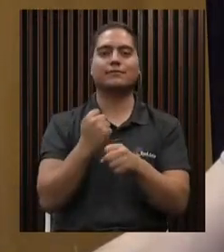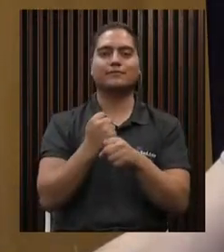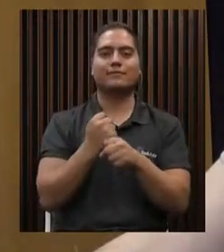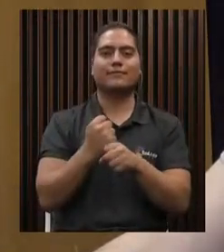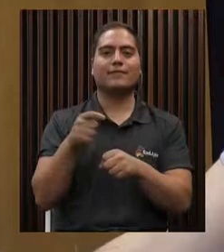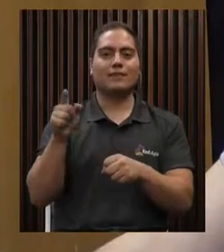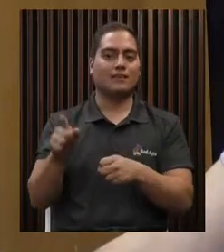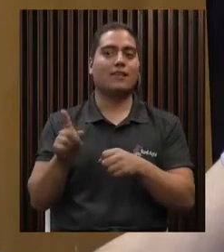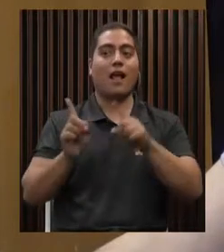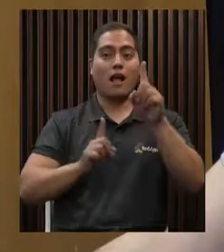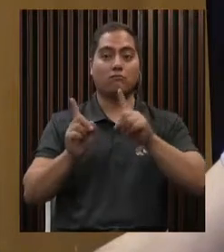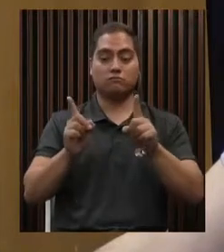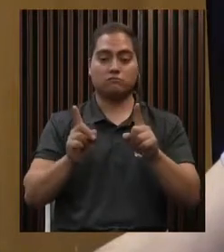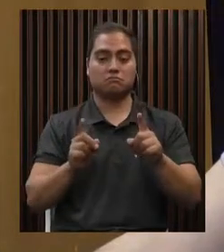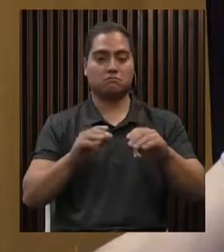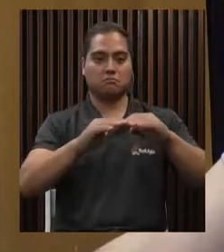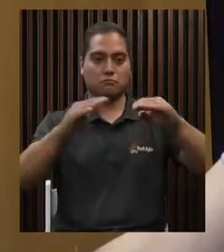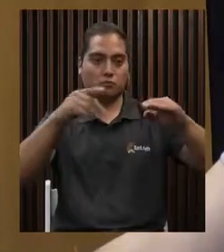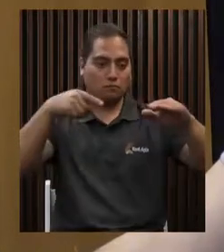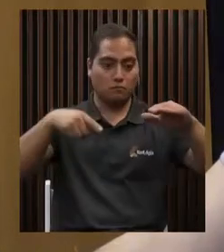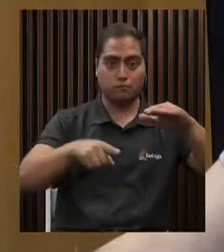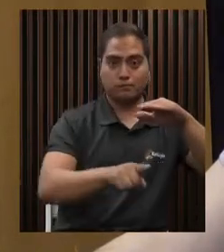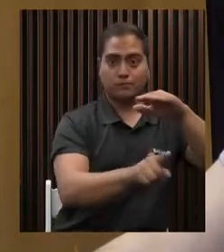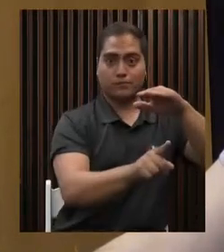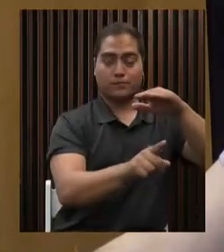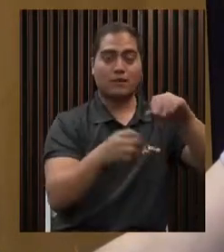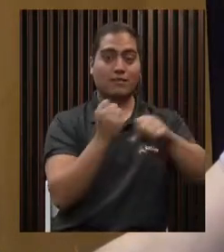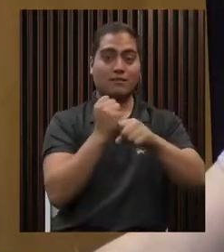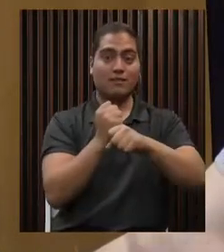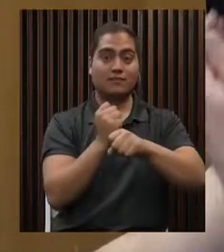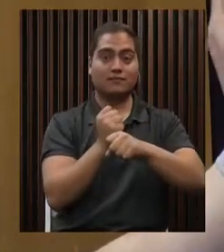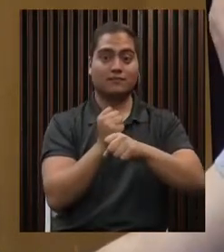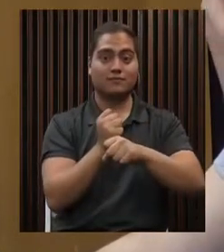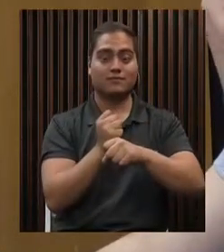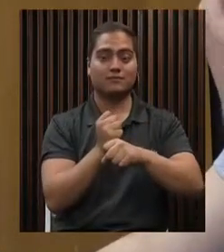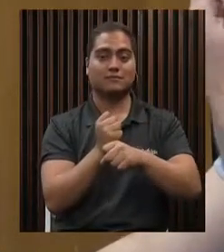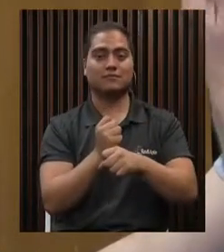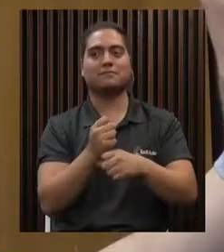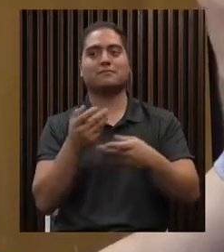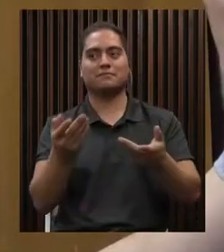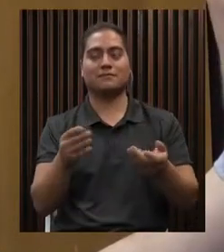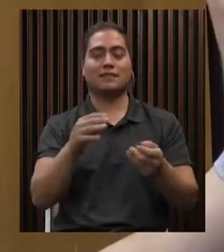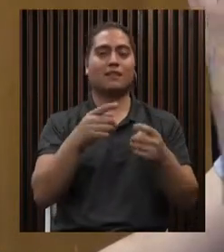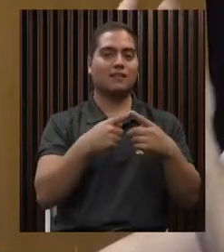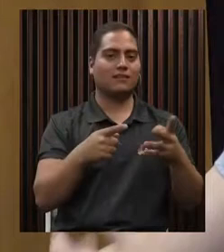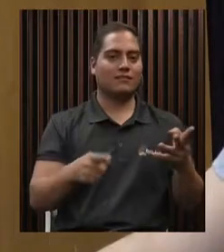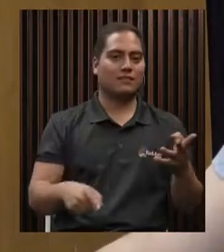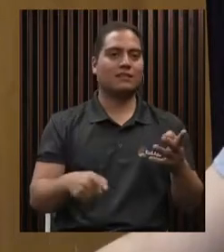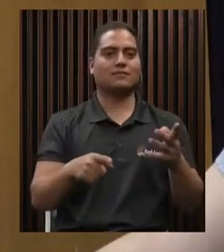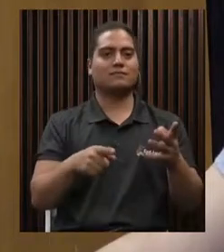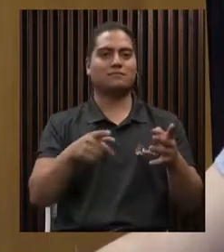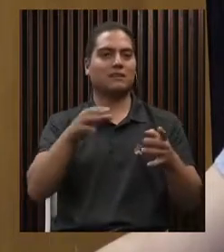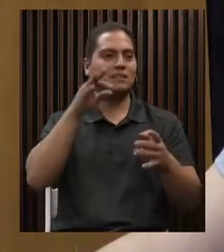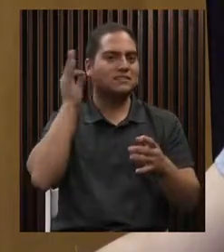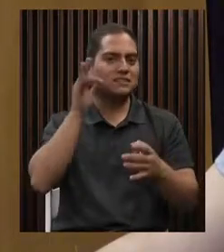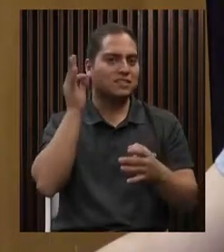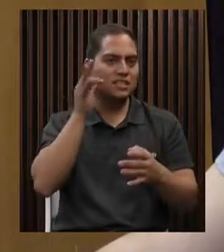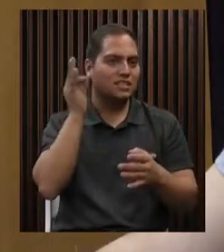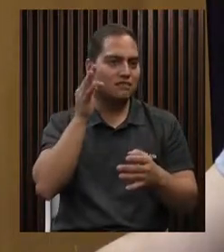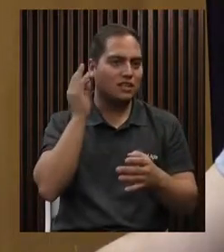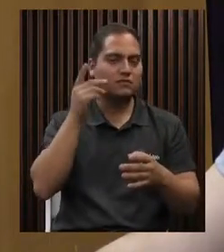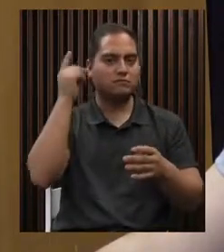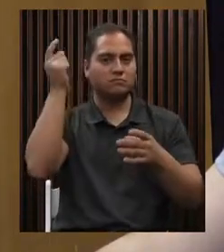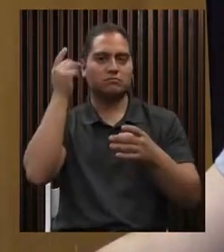en algunos subterráneos, donde generalmente se puede decir que se crean distintos tipos de cerveza, en distintos escenarios. Por lo tanto, la